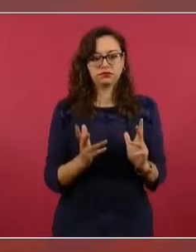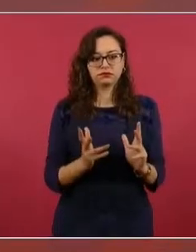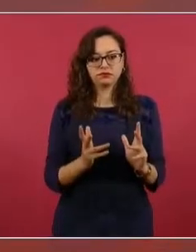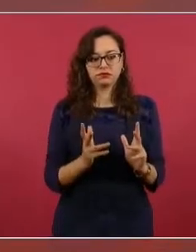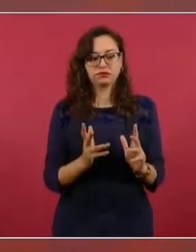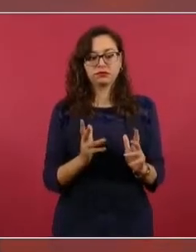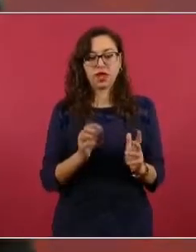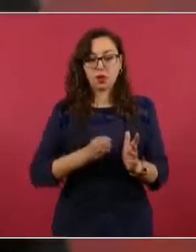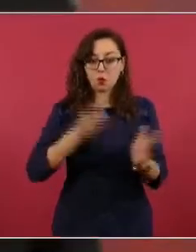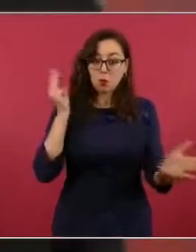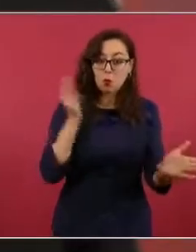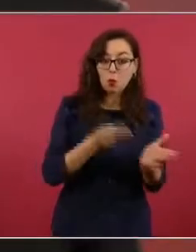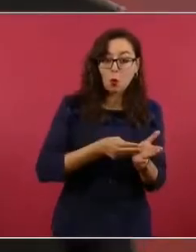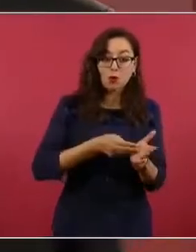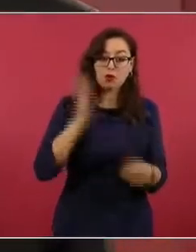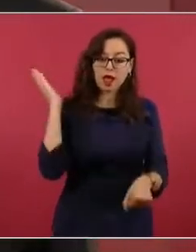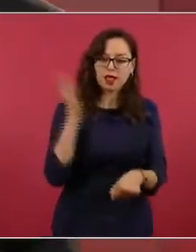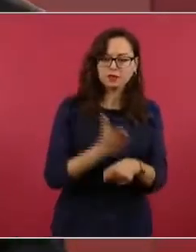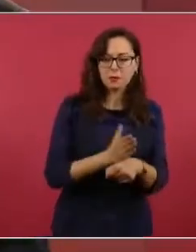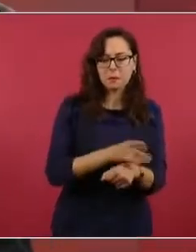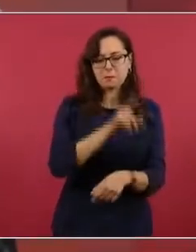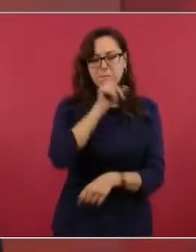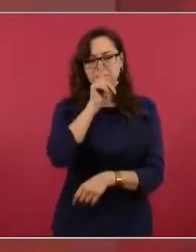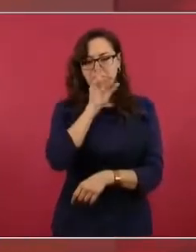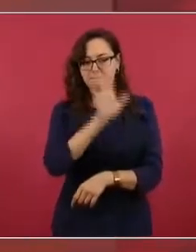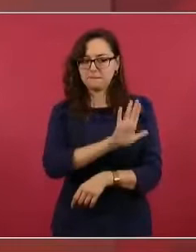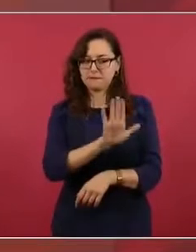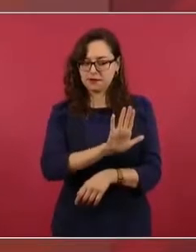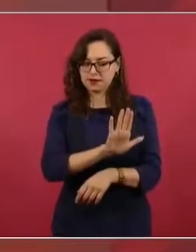práctica de esa naturaleza,